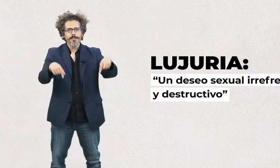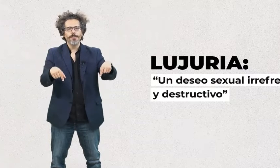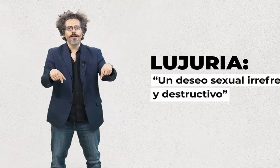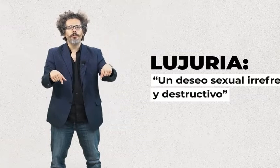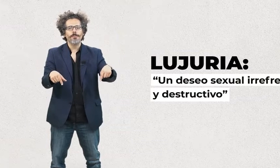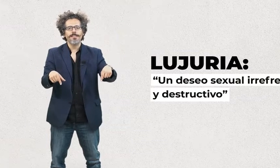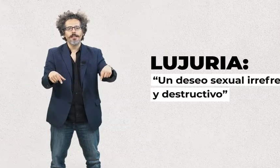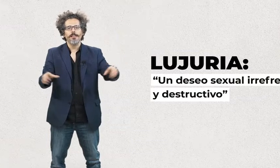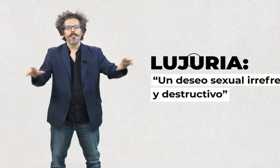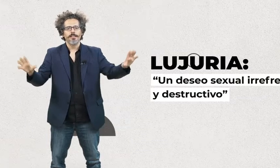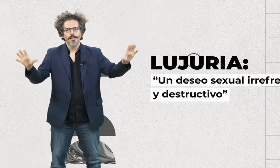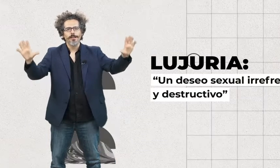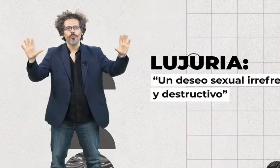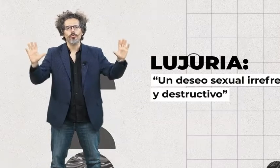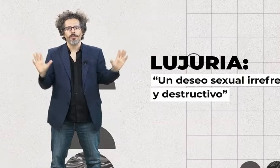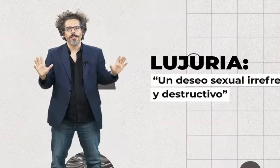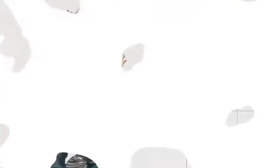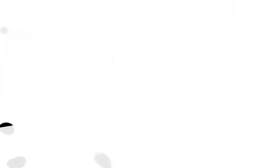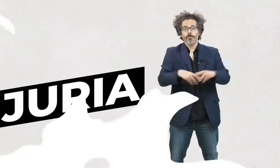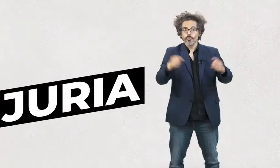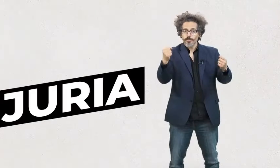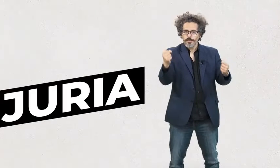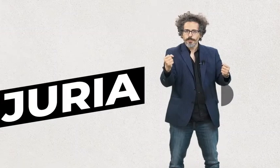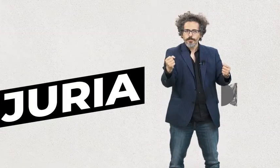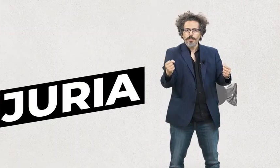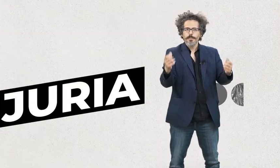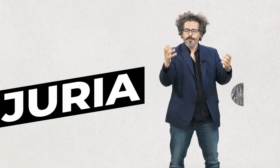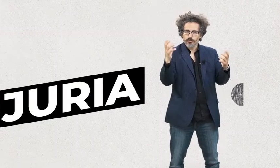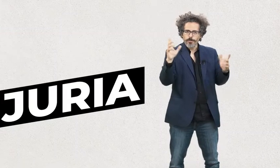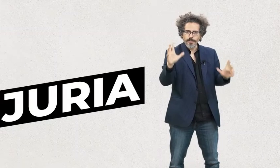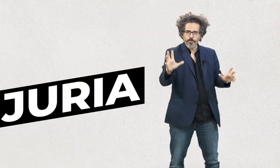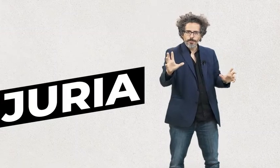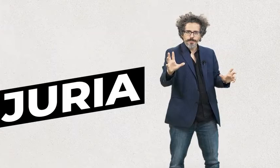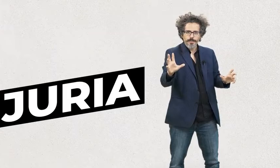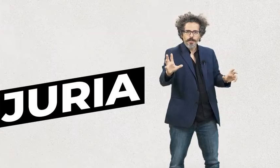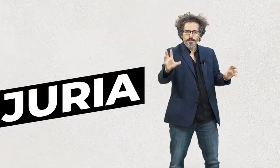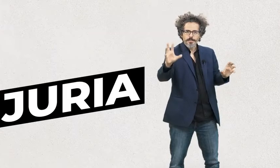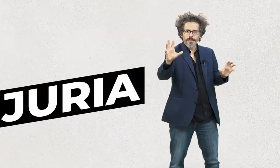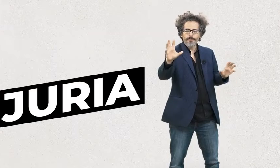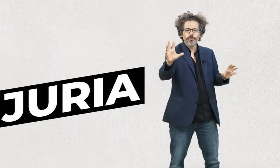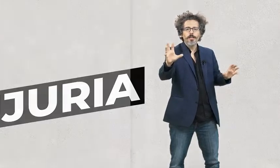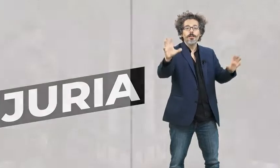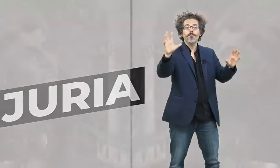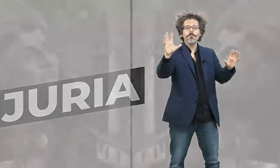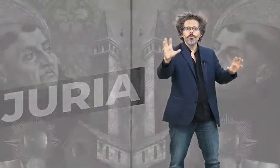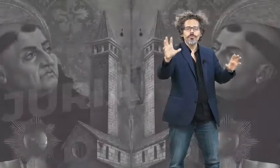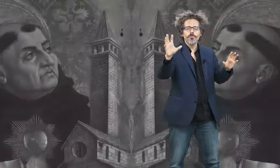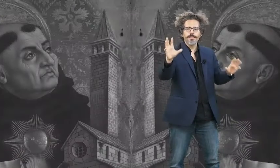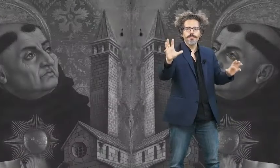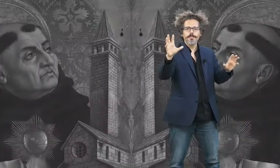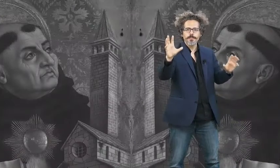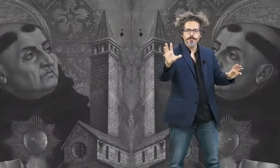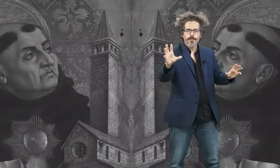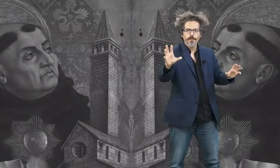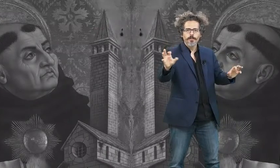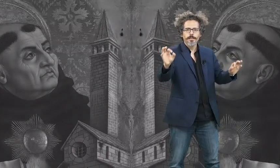de este pecado capital que es la lujuria. Pero su origen, en tanto pecado capital, se remonta mucho